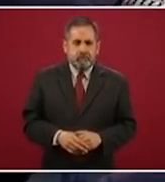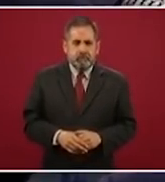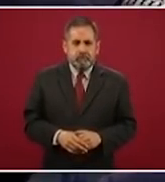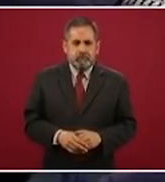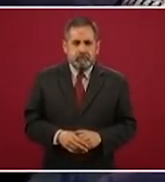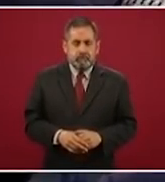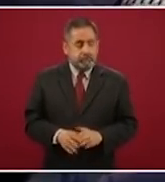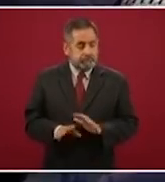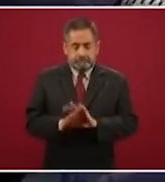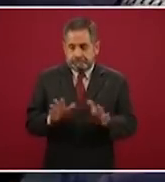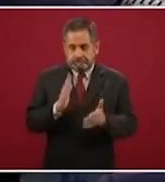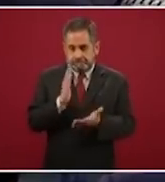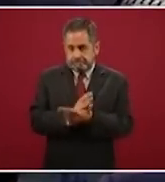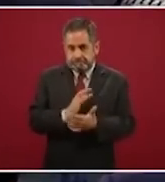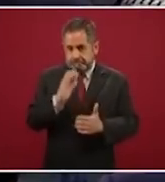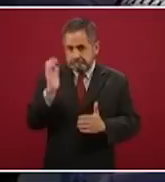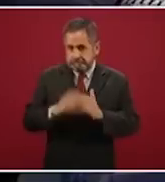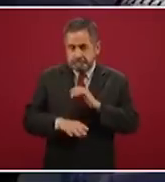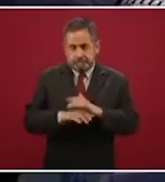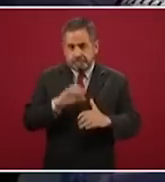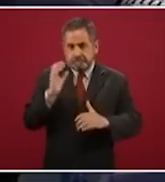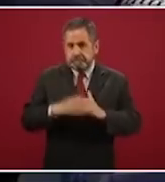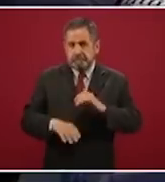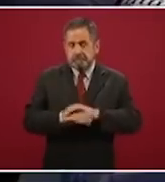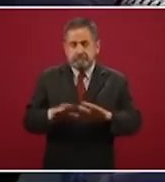Entonces ya se termina todo.